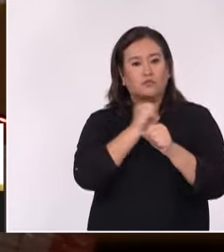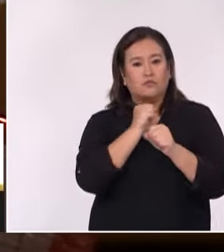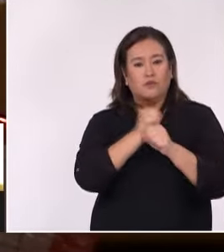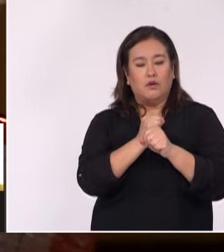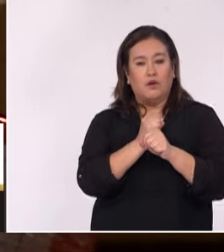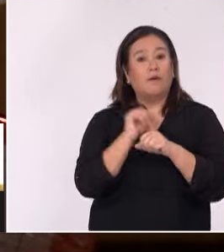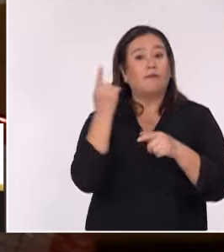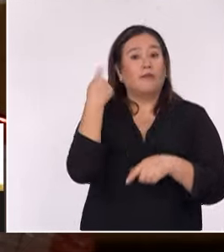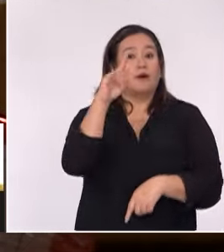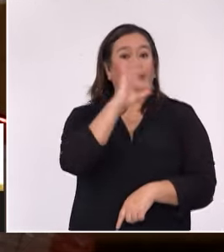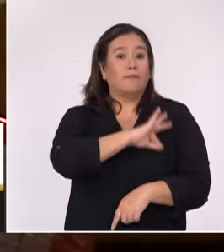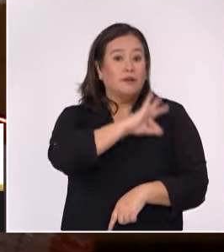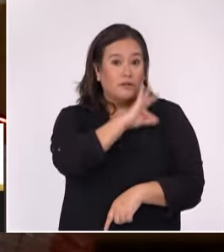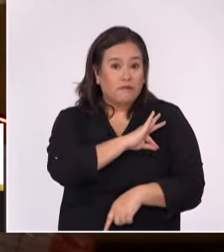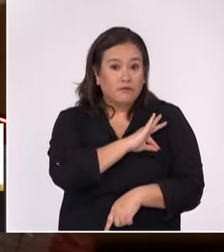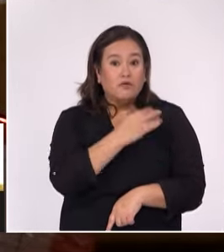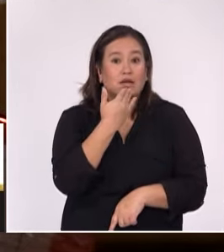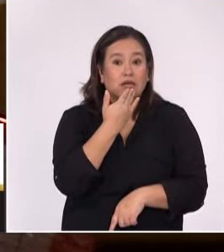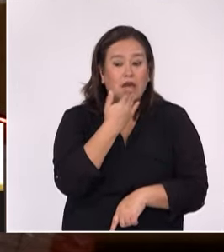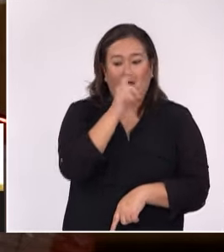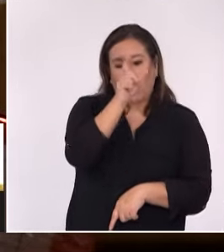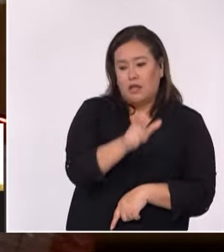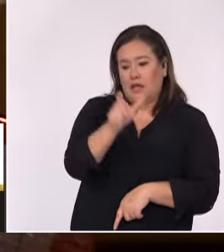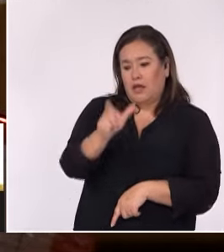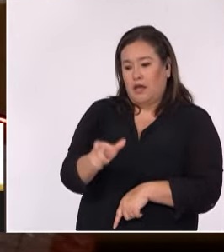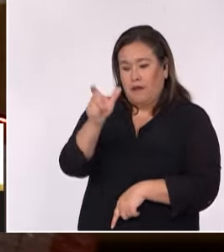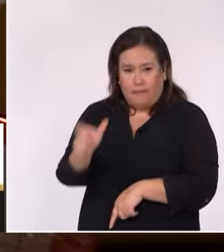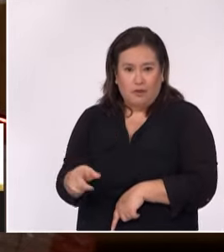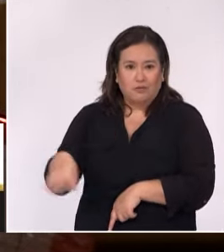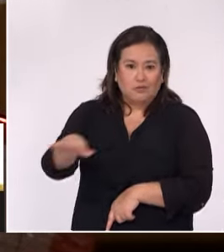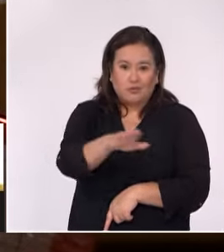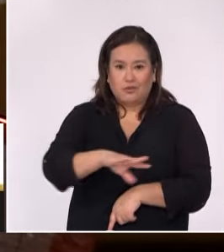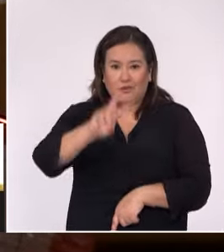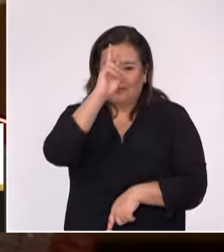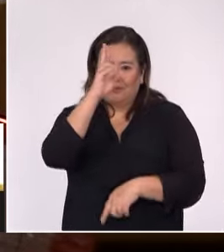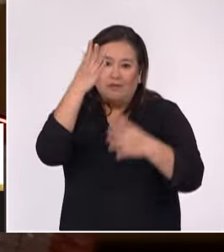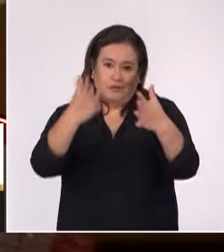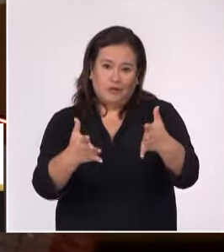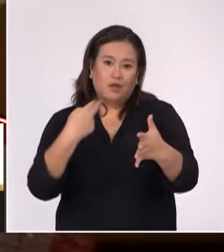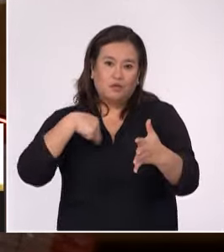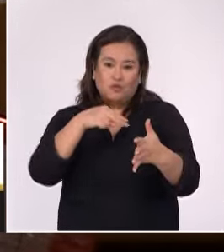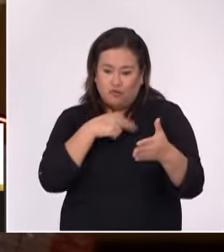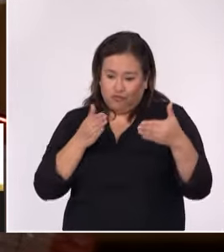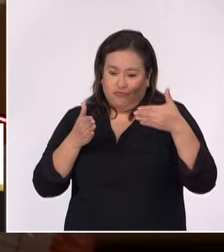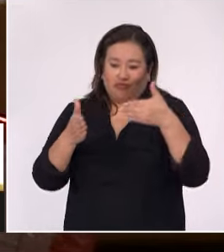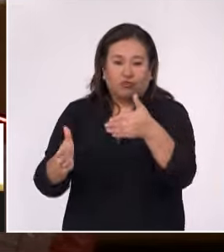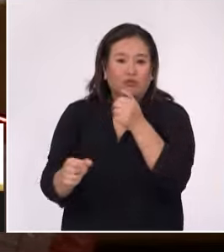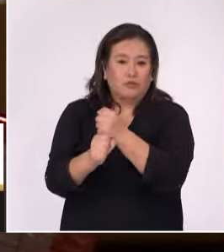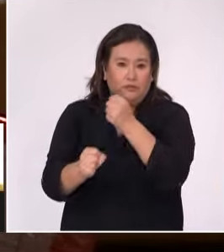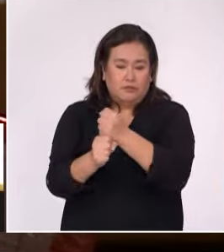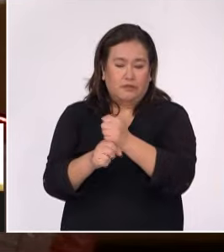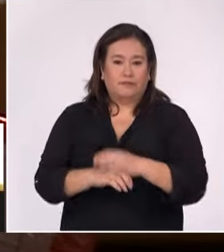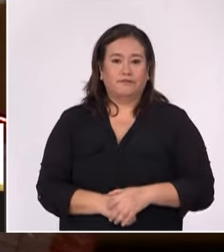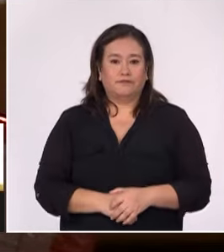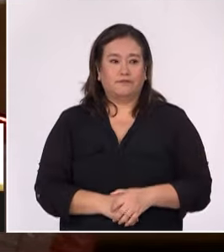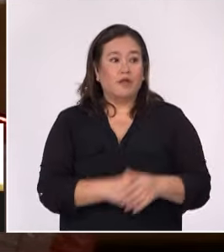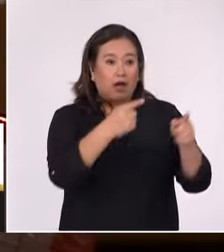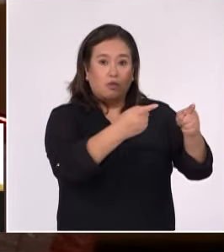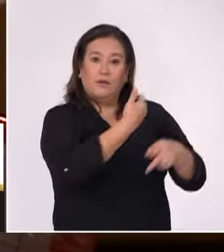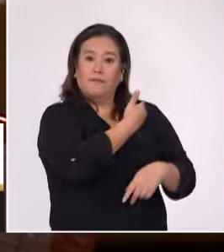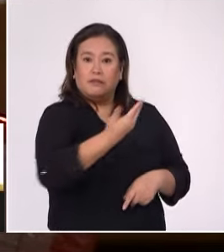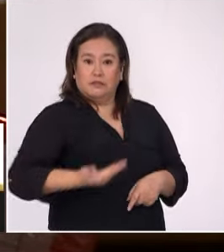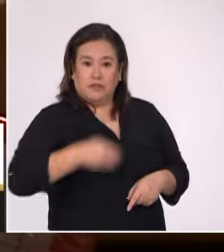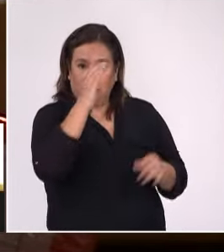en beneficio siempre de ciudadano a quienes nos debemos. Señor presidente, por su